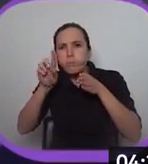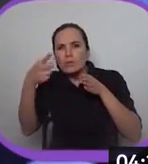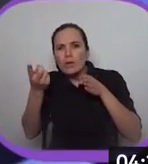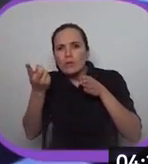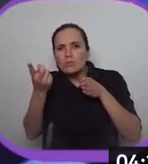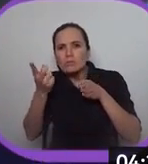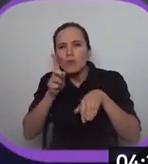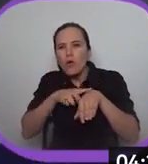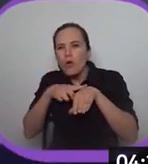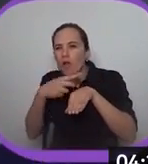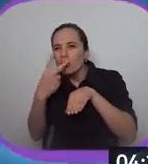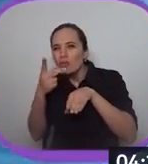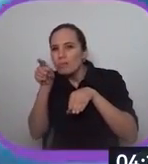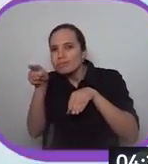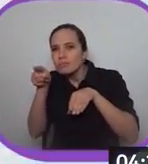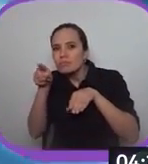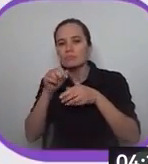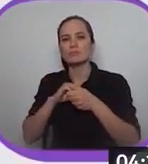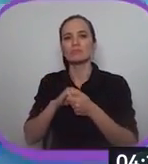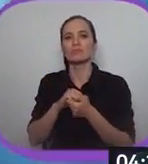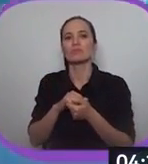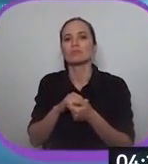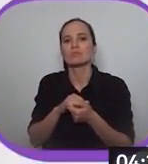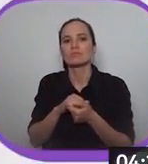Hay otro portal abriéndose a las dos.